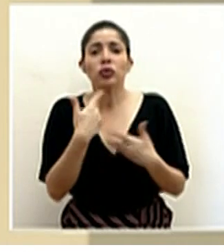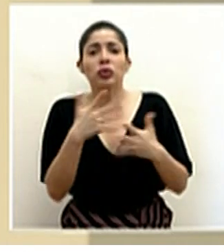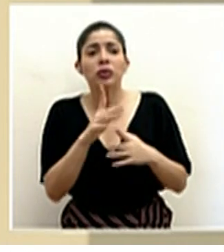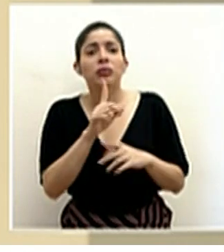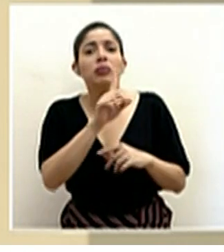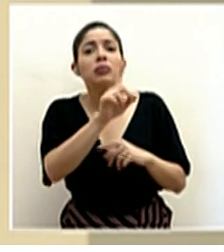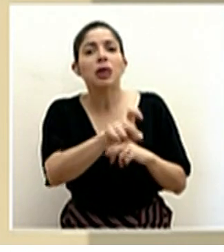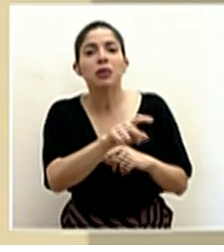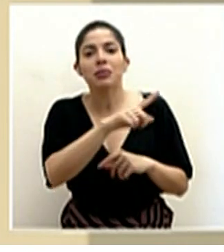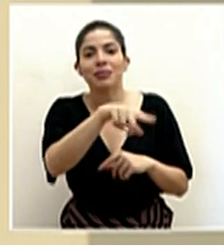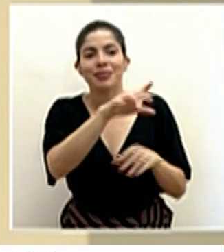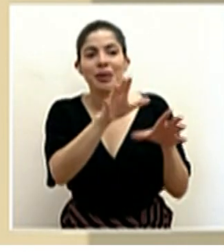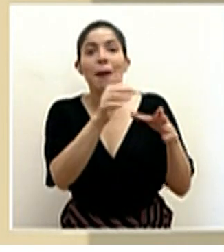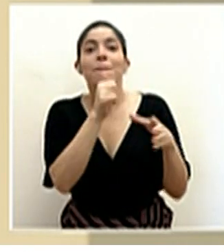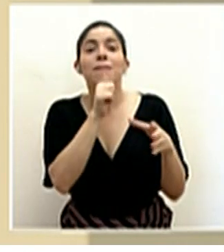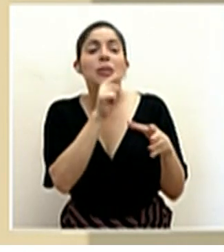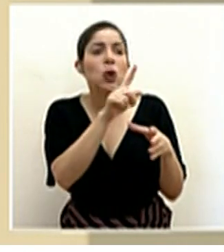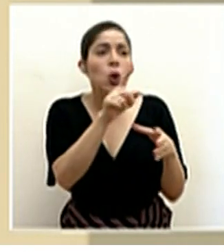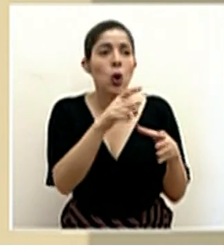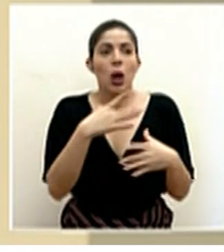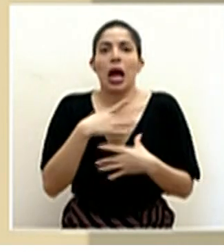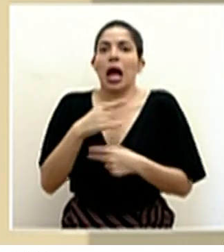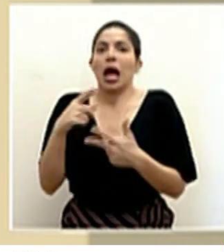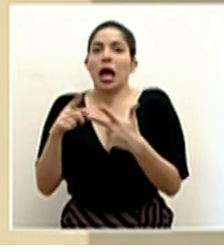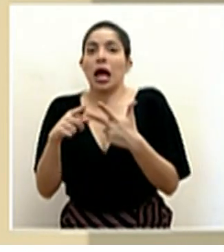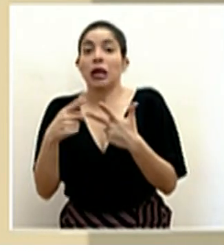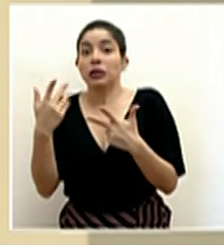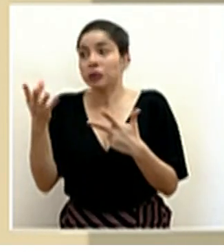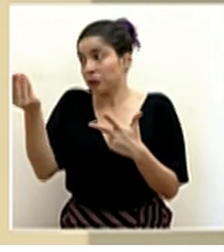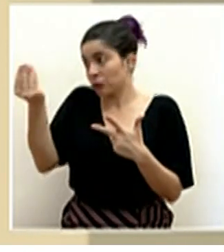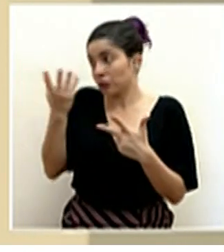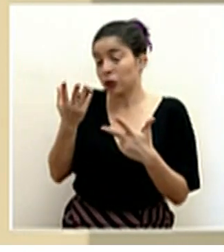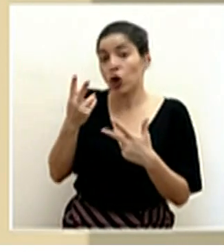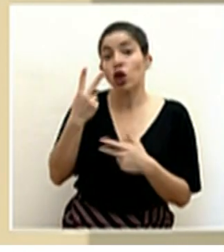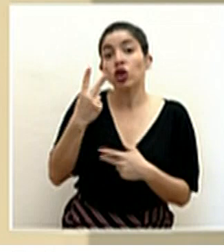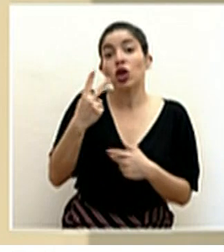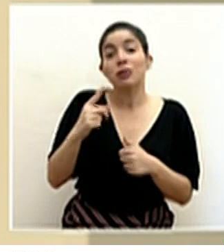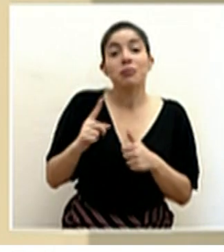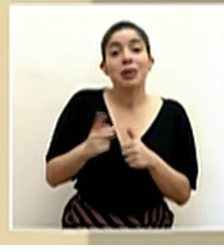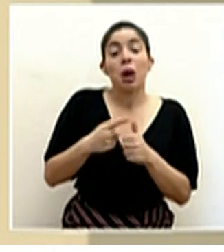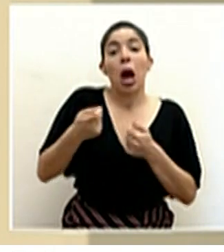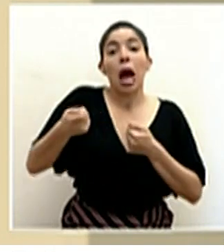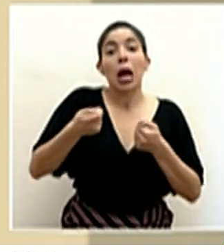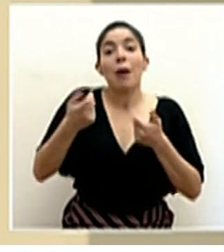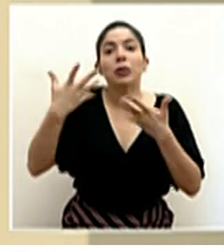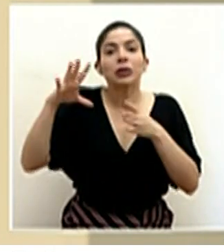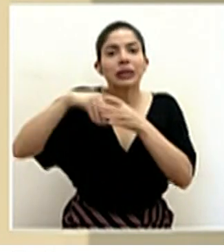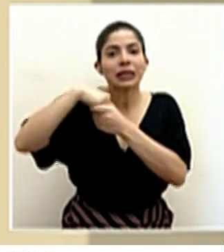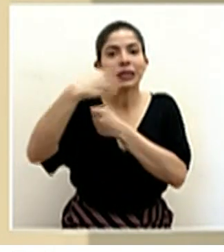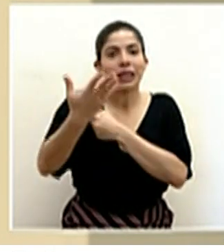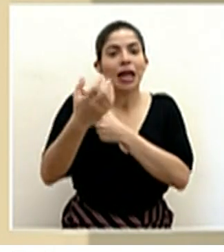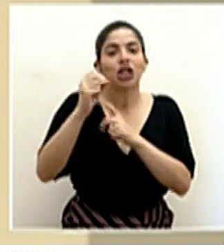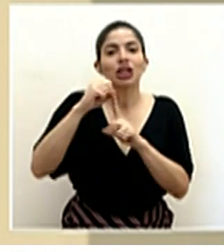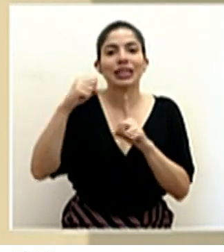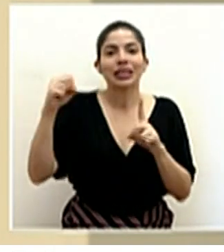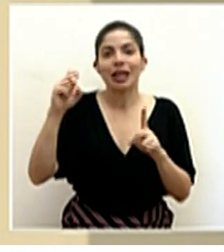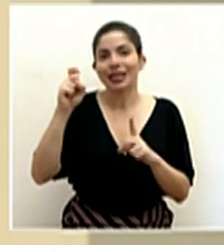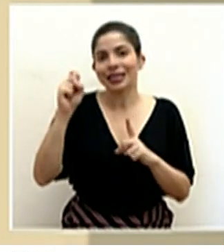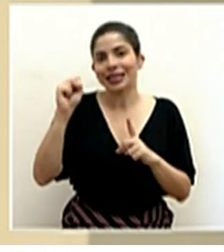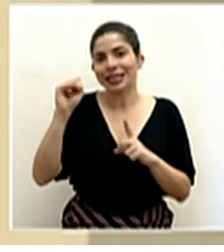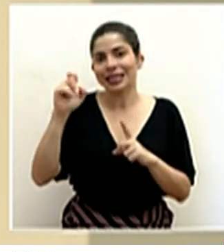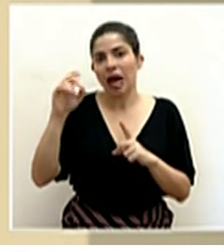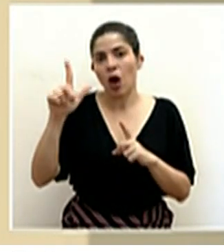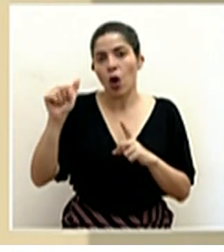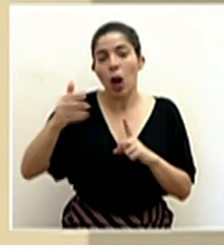a su mismo sector privado. Ya me están informando que los dos primeros camiones salieron de Sixaola hacia Moín en estos